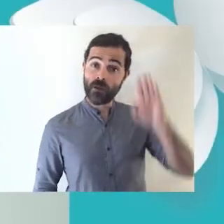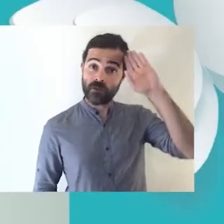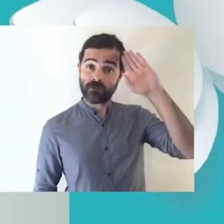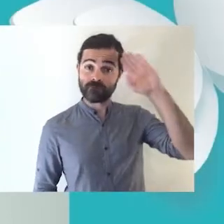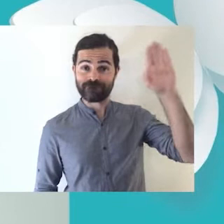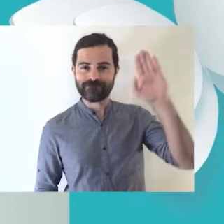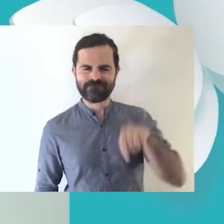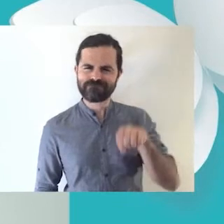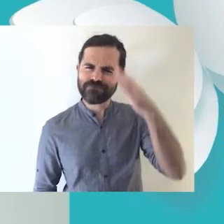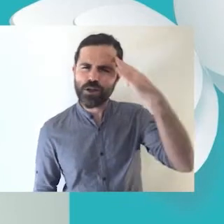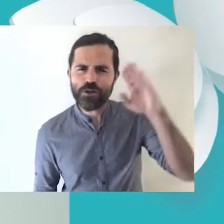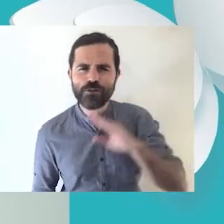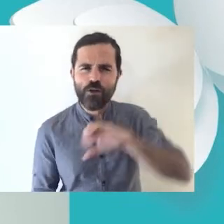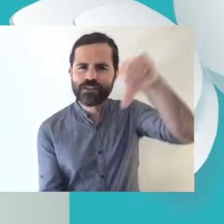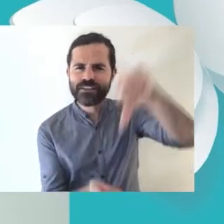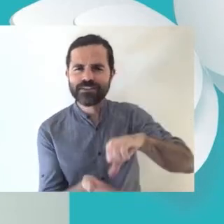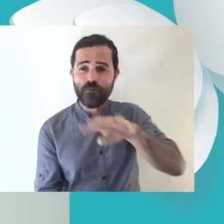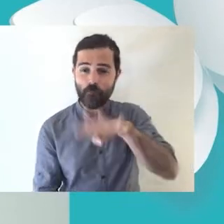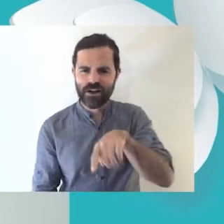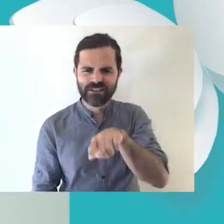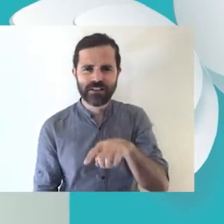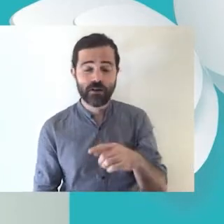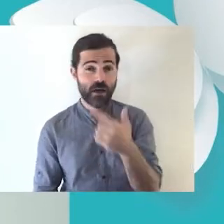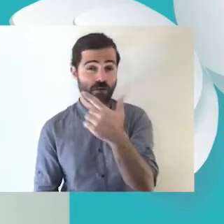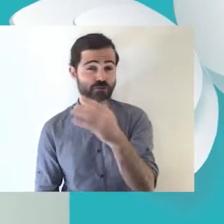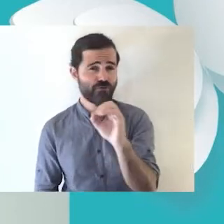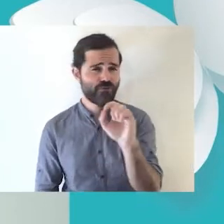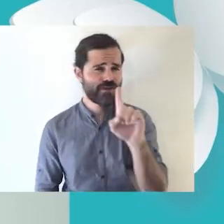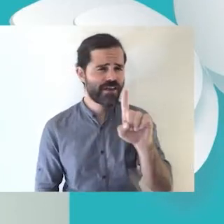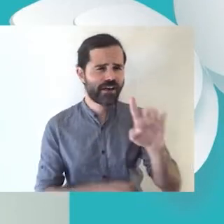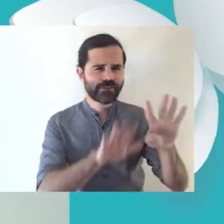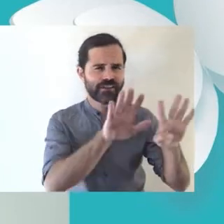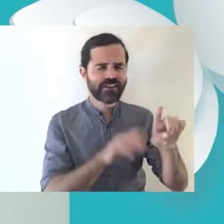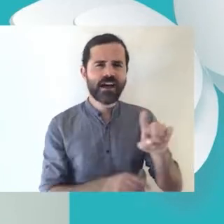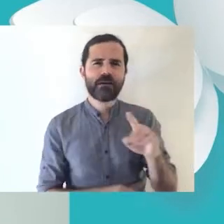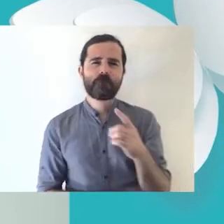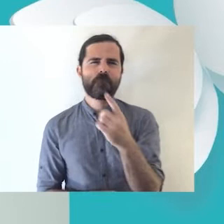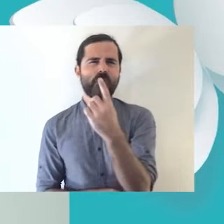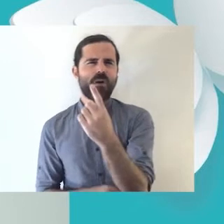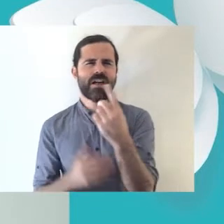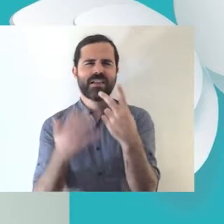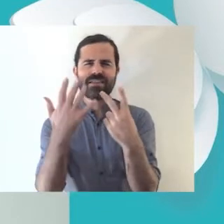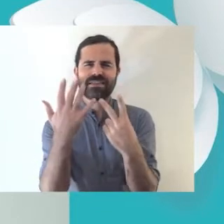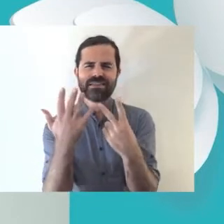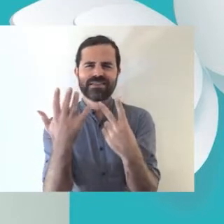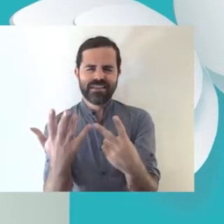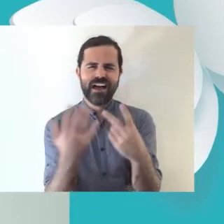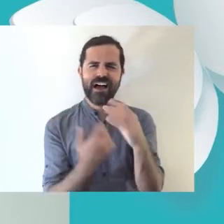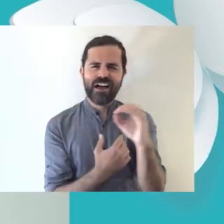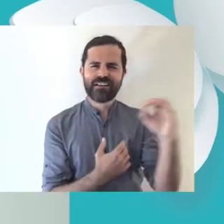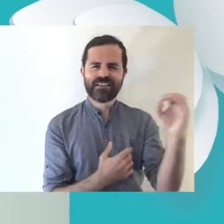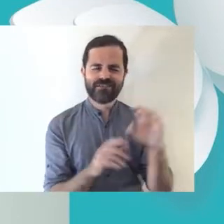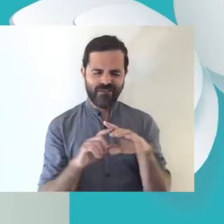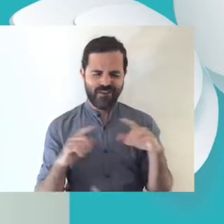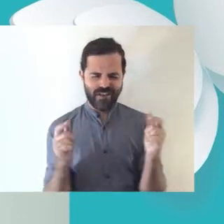Hola, ¿sabías que en la ciudad de Barcelona en 2019 se celebraron más de 1.700 congresos? De los cuales